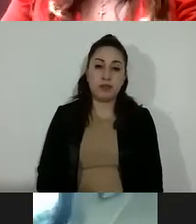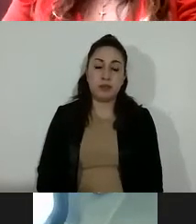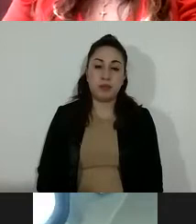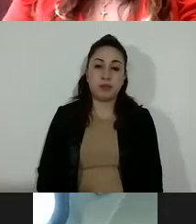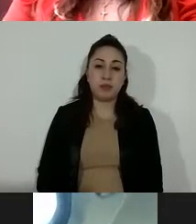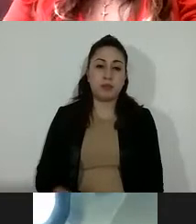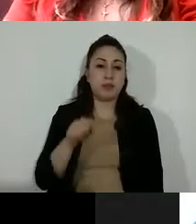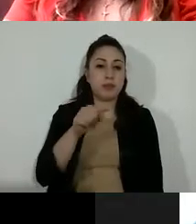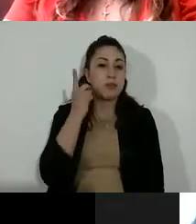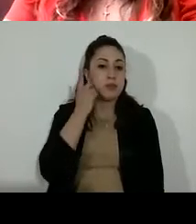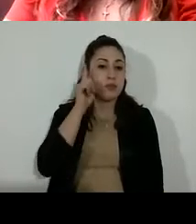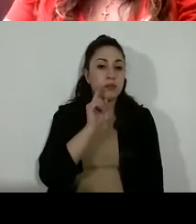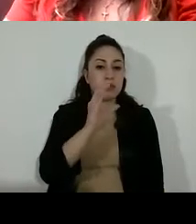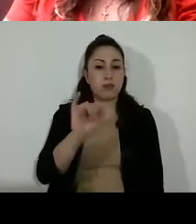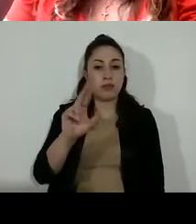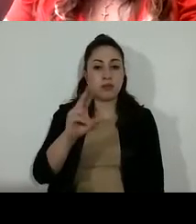Diputada Circe Camacho Bastida.